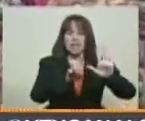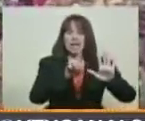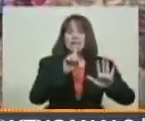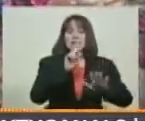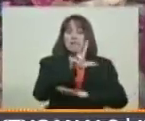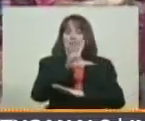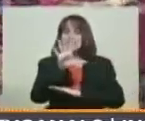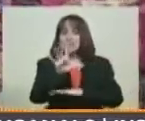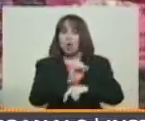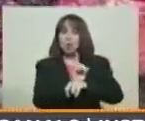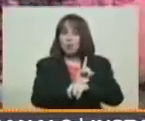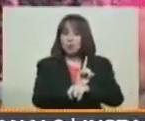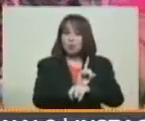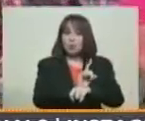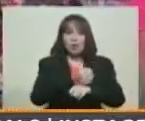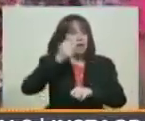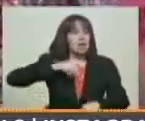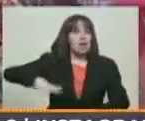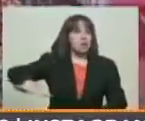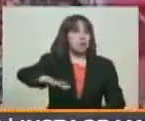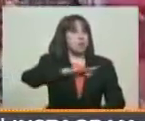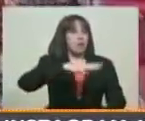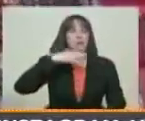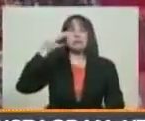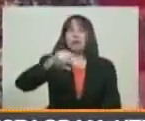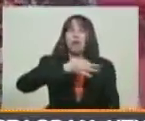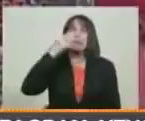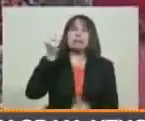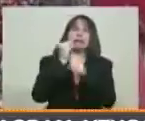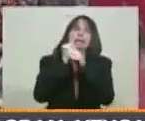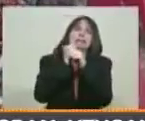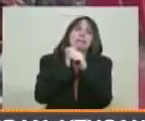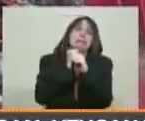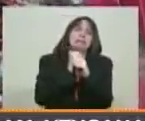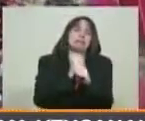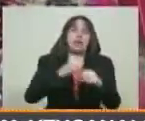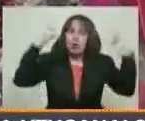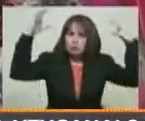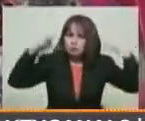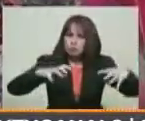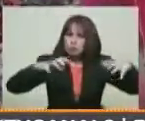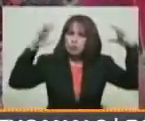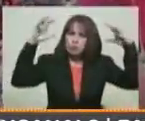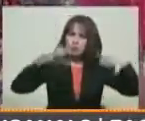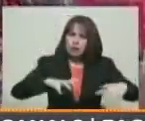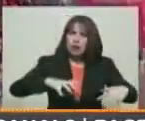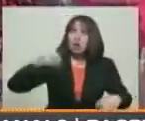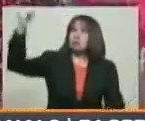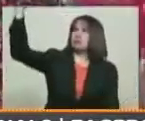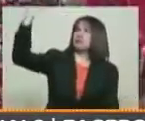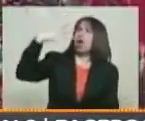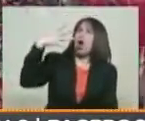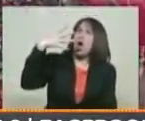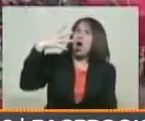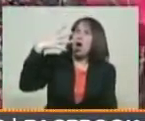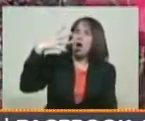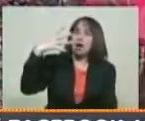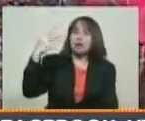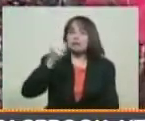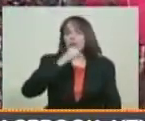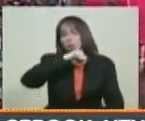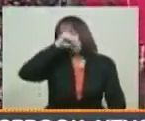6:35. Y este pueblo tiene toda la tarde aquí, con agua, con lluvia, con sol, con la